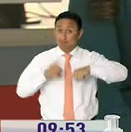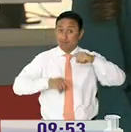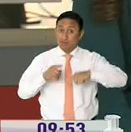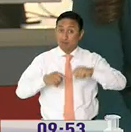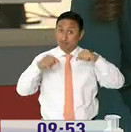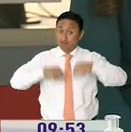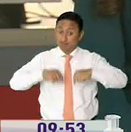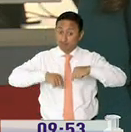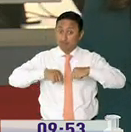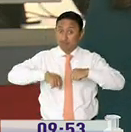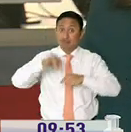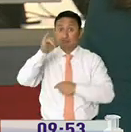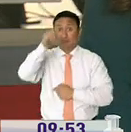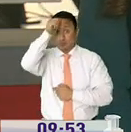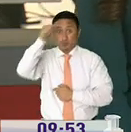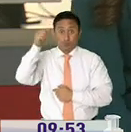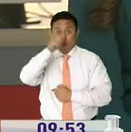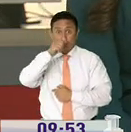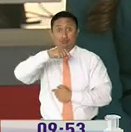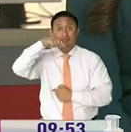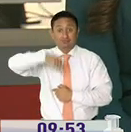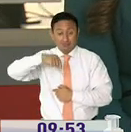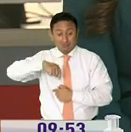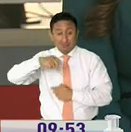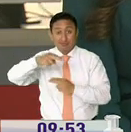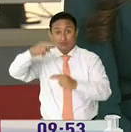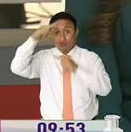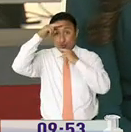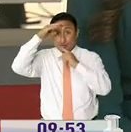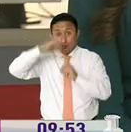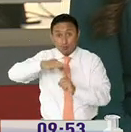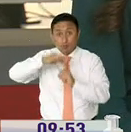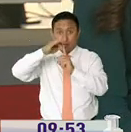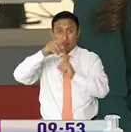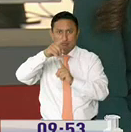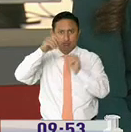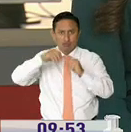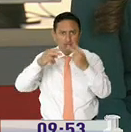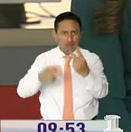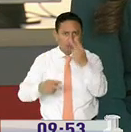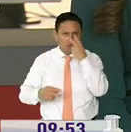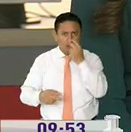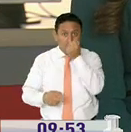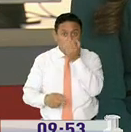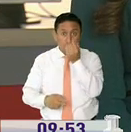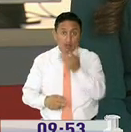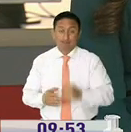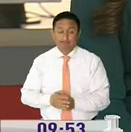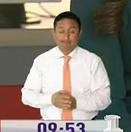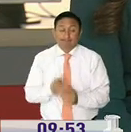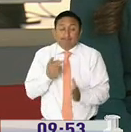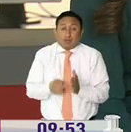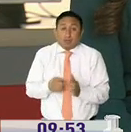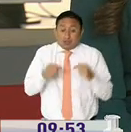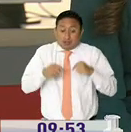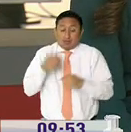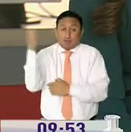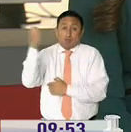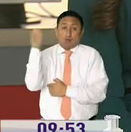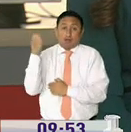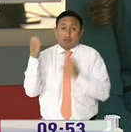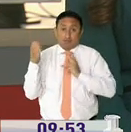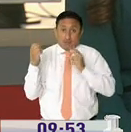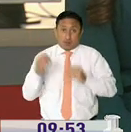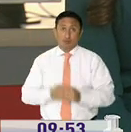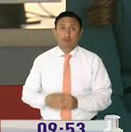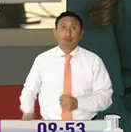que durante este fin de semana vamos a tener emisiones especiales para que usted pueda mantenerse informado sobre todo lo que ocurre con la emergencia